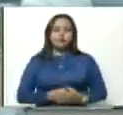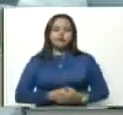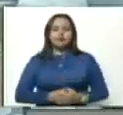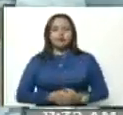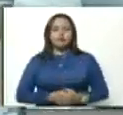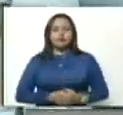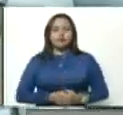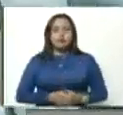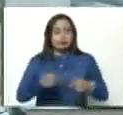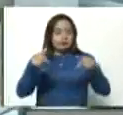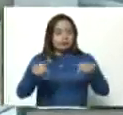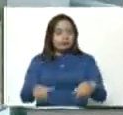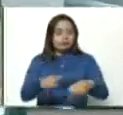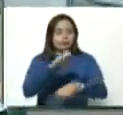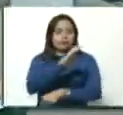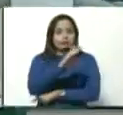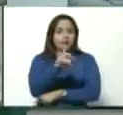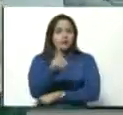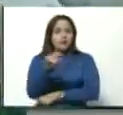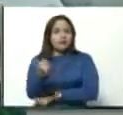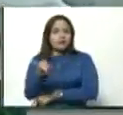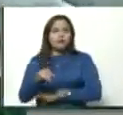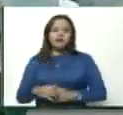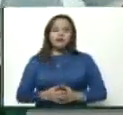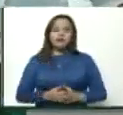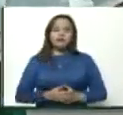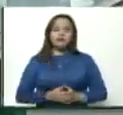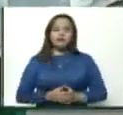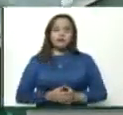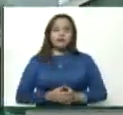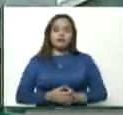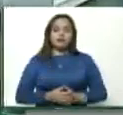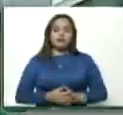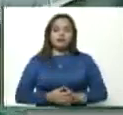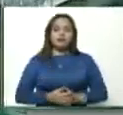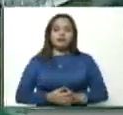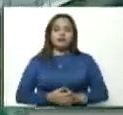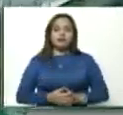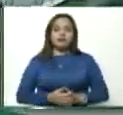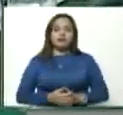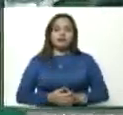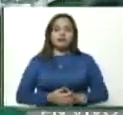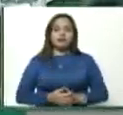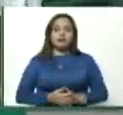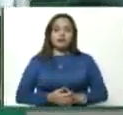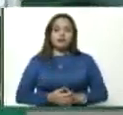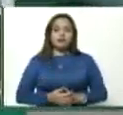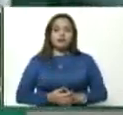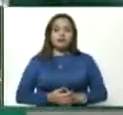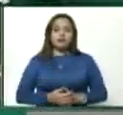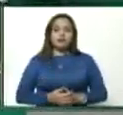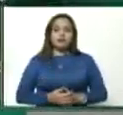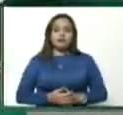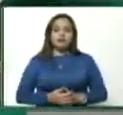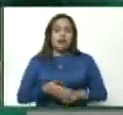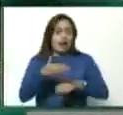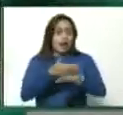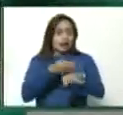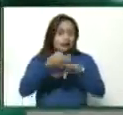este centro diagnóstico integral, Amelia Blanco, se están, como les dije